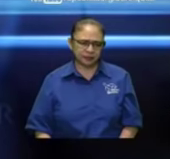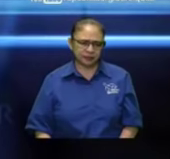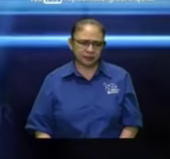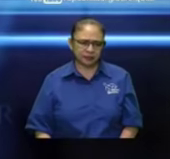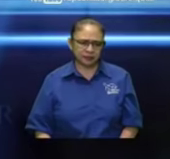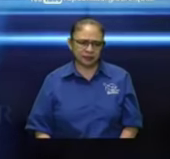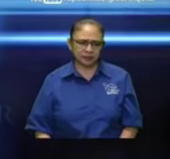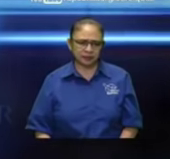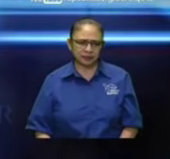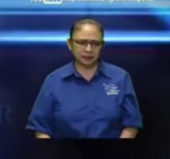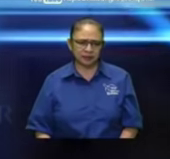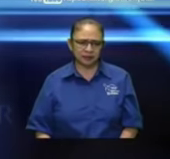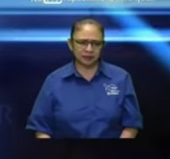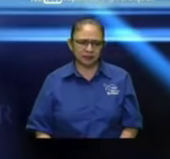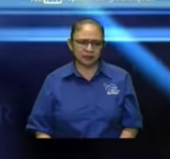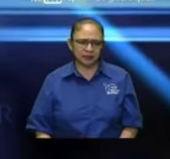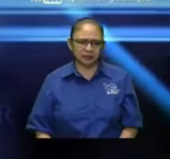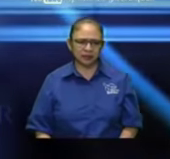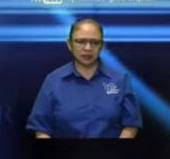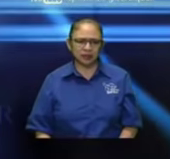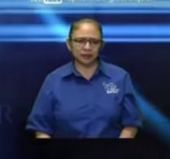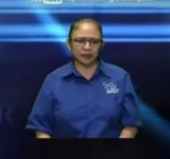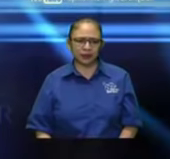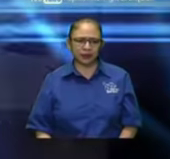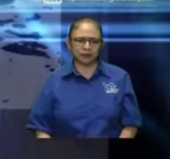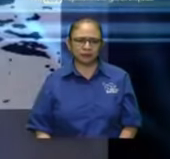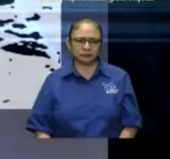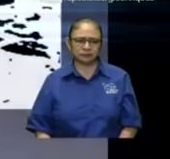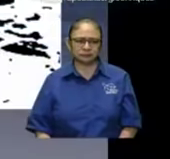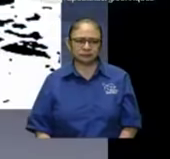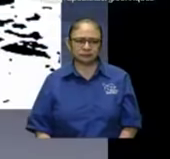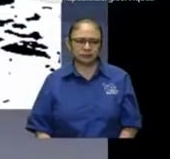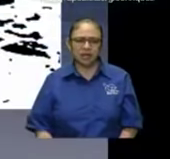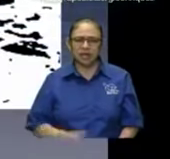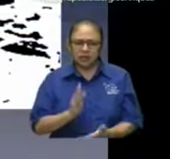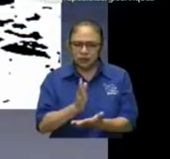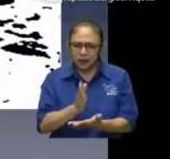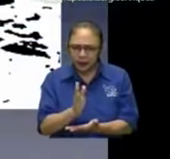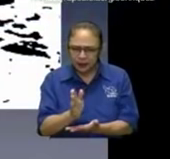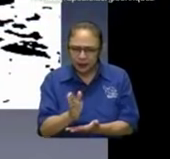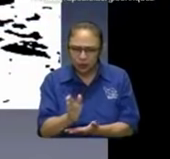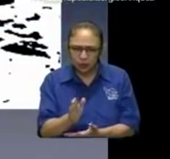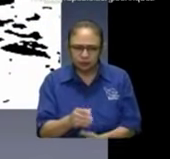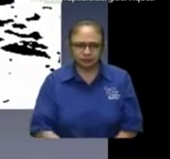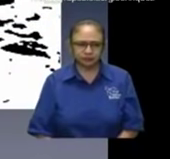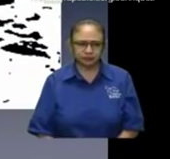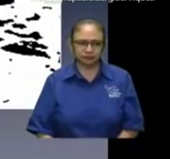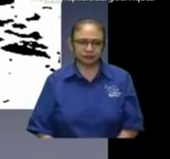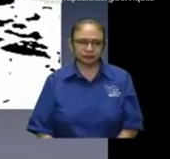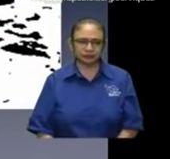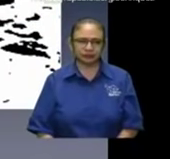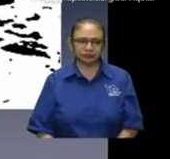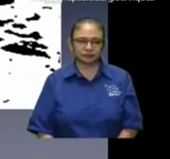¿Sí? ¿Ya vieron? ¿Quiénes lo vieron? ¿Va? ¿Quiénes no lo han visto? Bueno, ahí hay un perro.